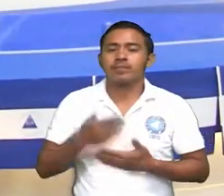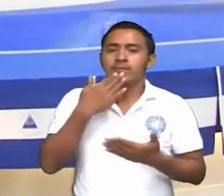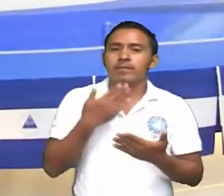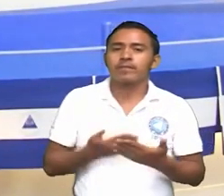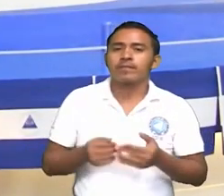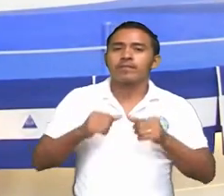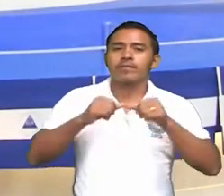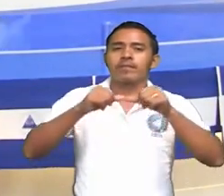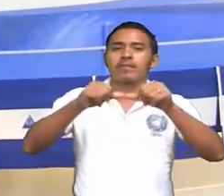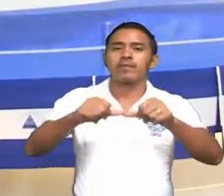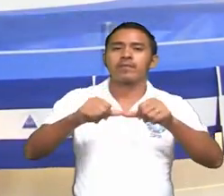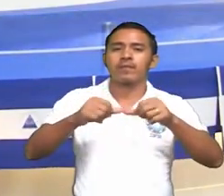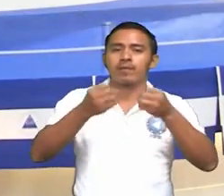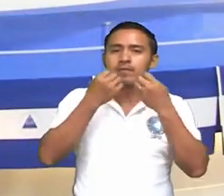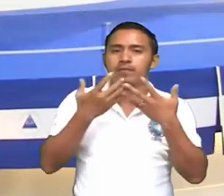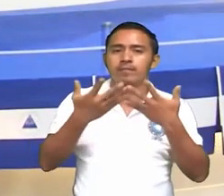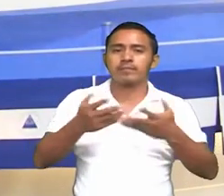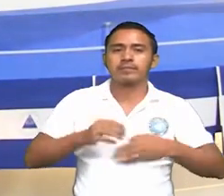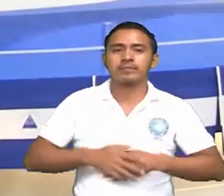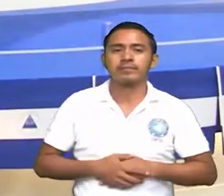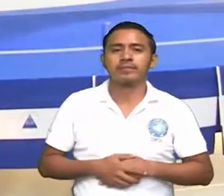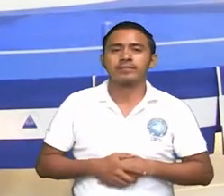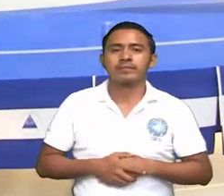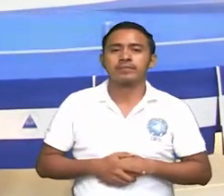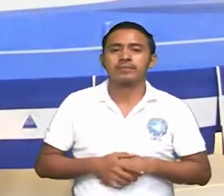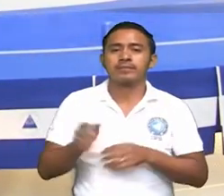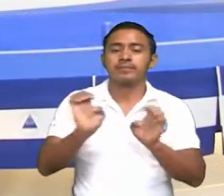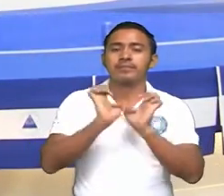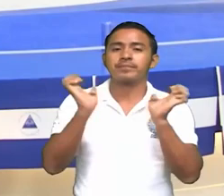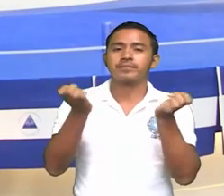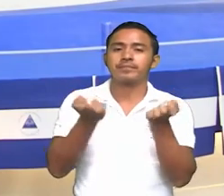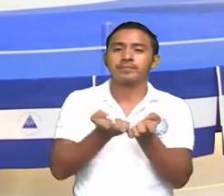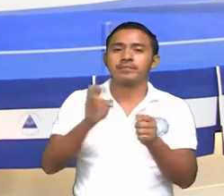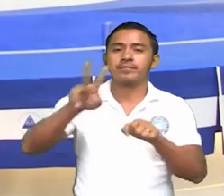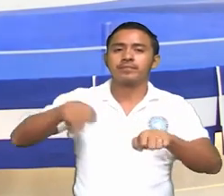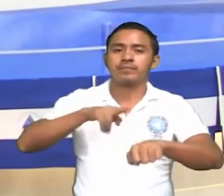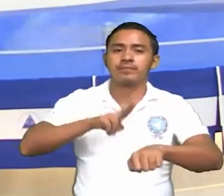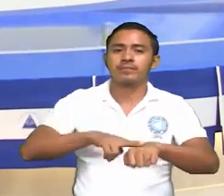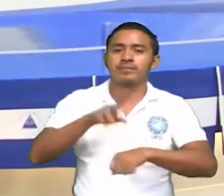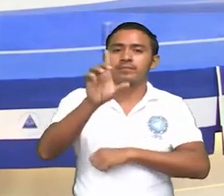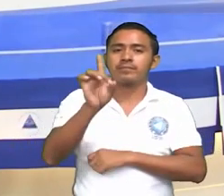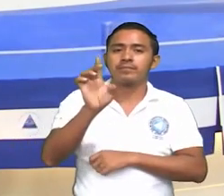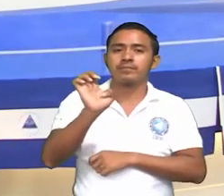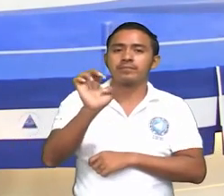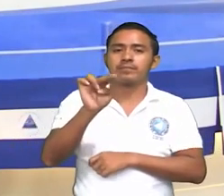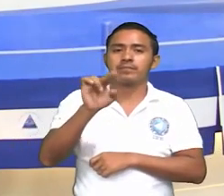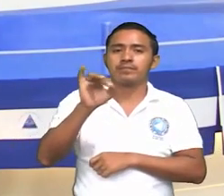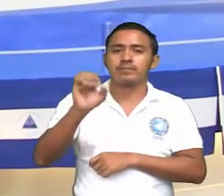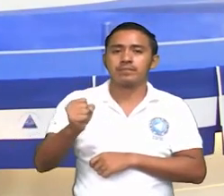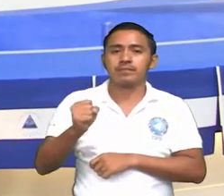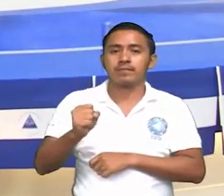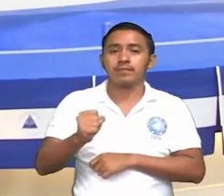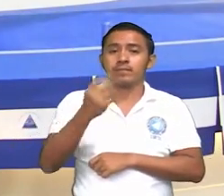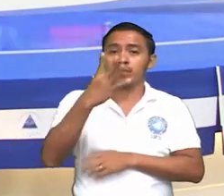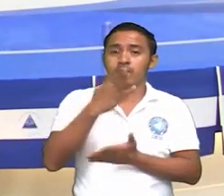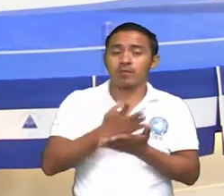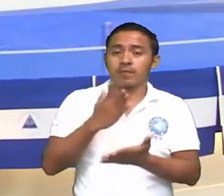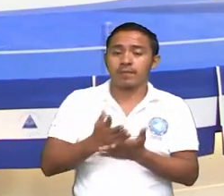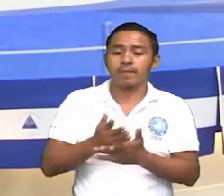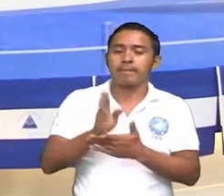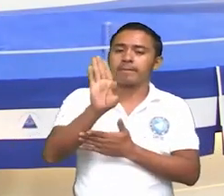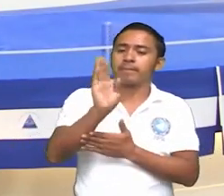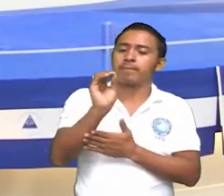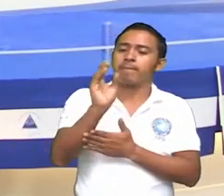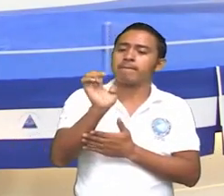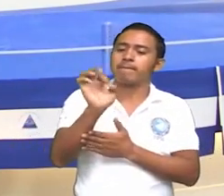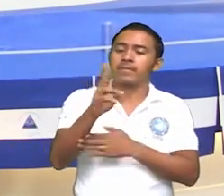Gracias por continuar informándose con nosotros. El Estadio Nacional de Béisbol Denis Martínez recibió en 4 partidos en que el Boer se